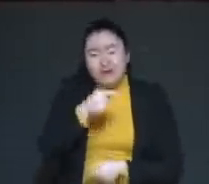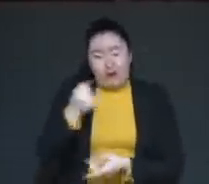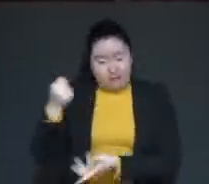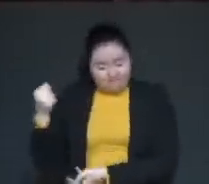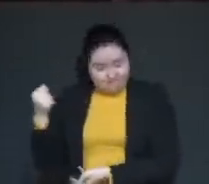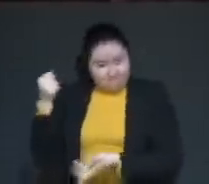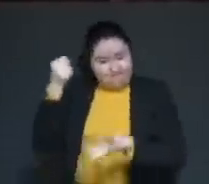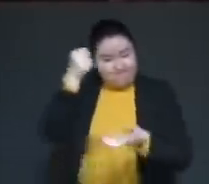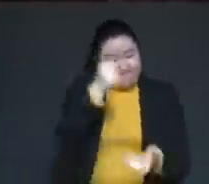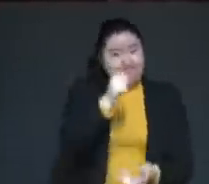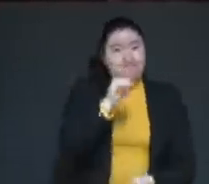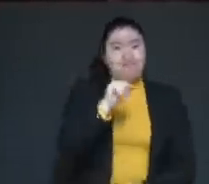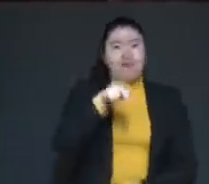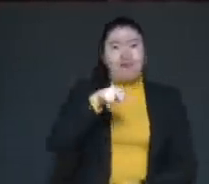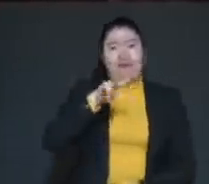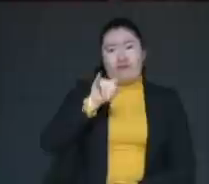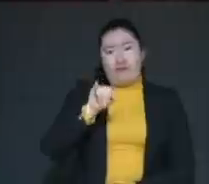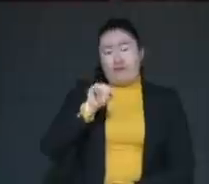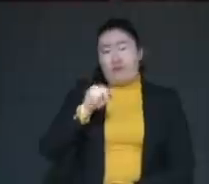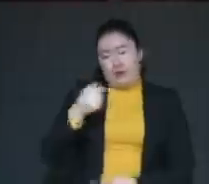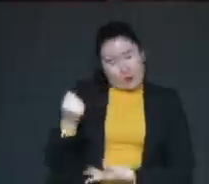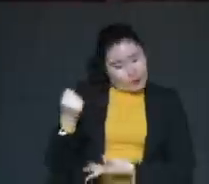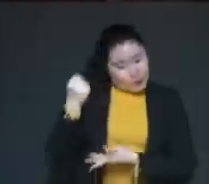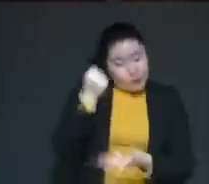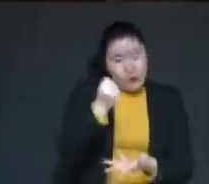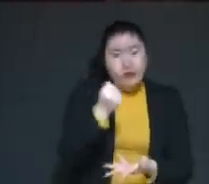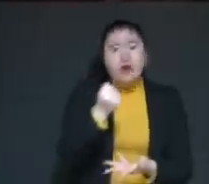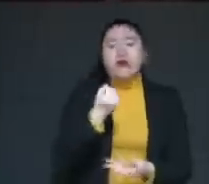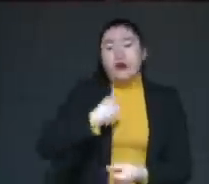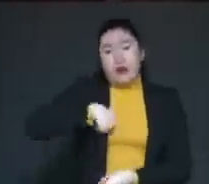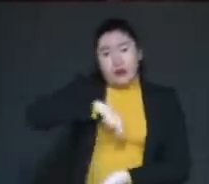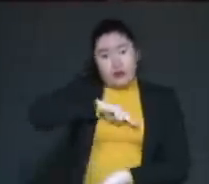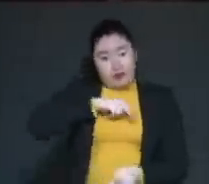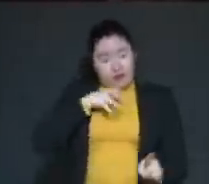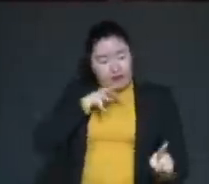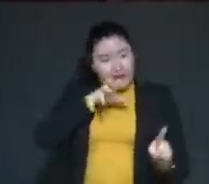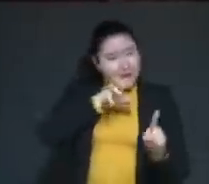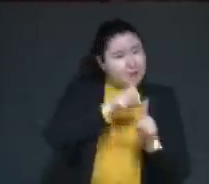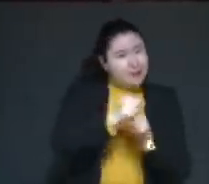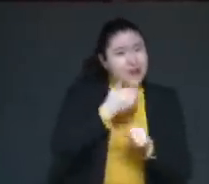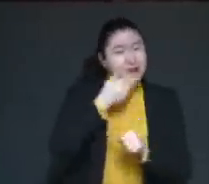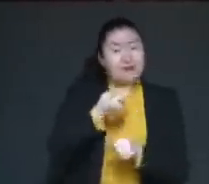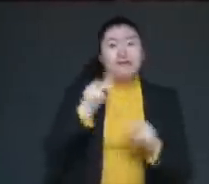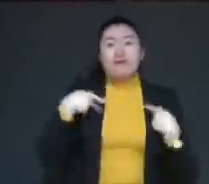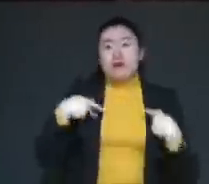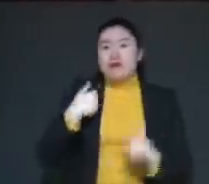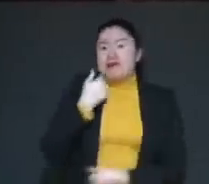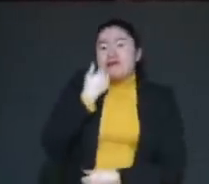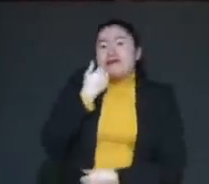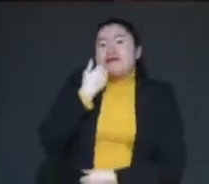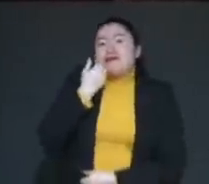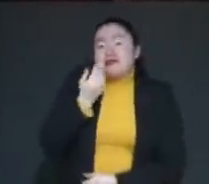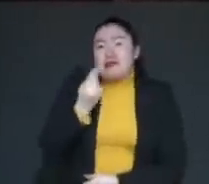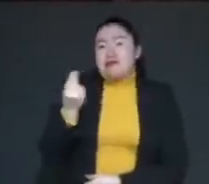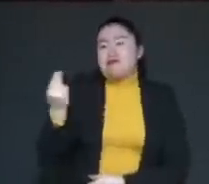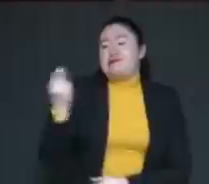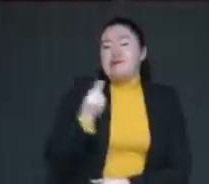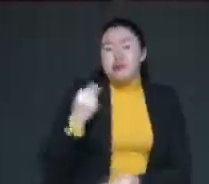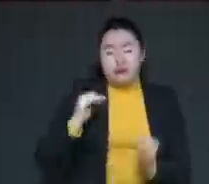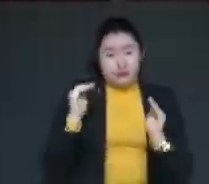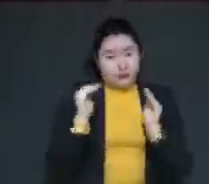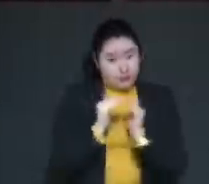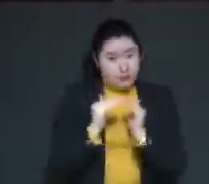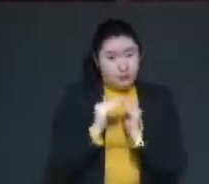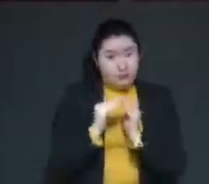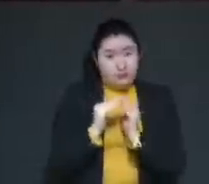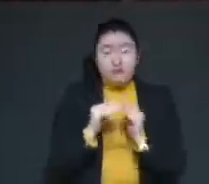vivienda y la organización de quienes demandan vivienda y además no solamente organizaciones sino